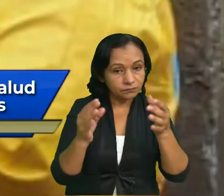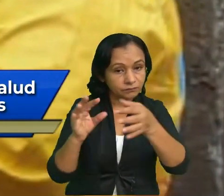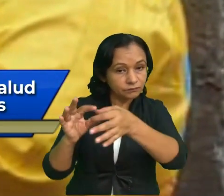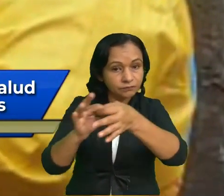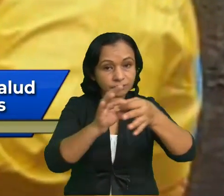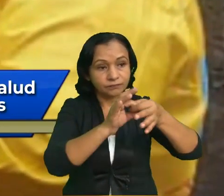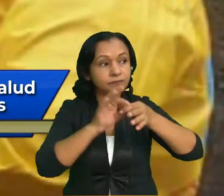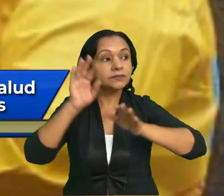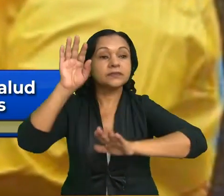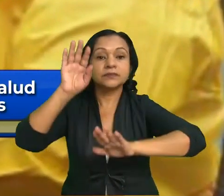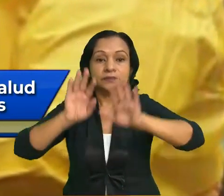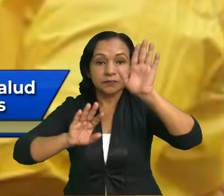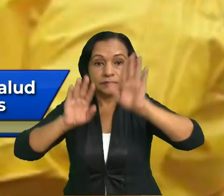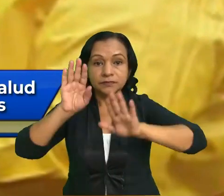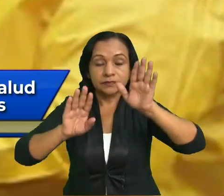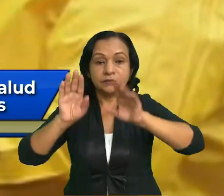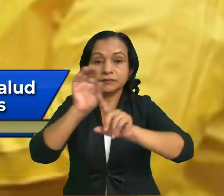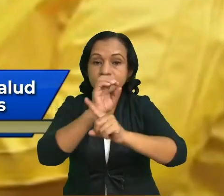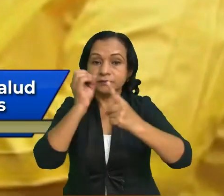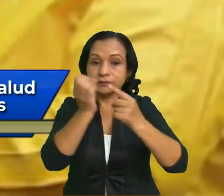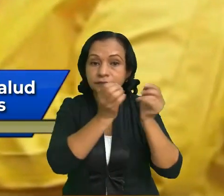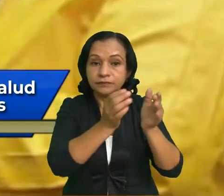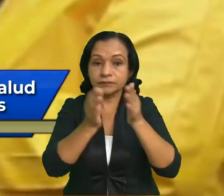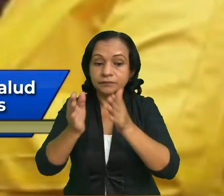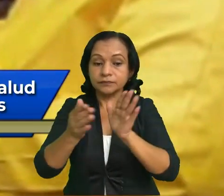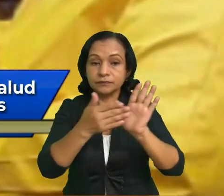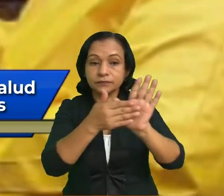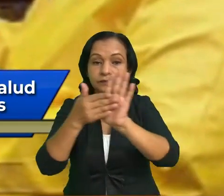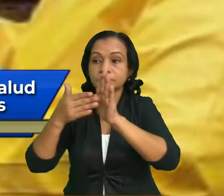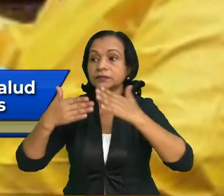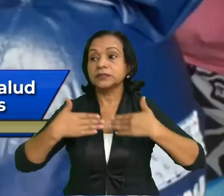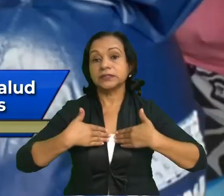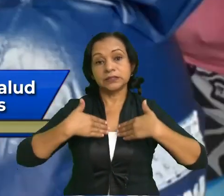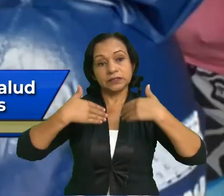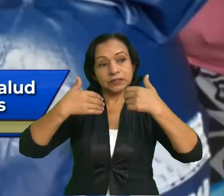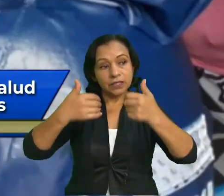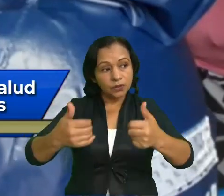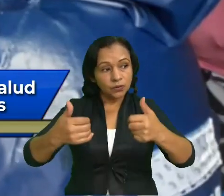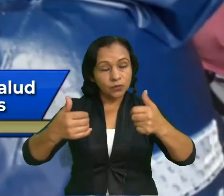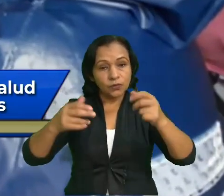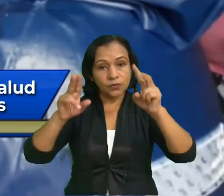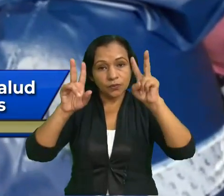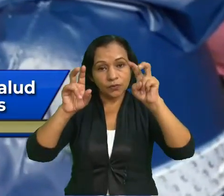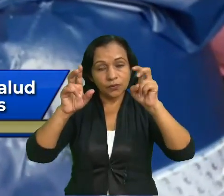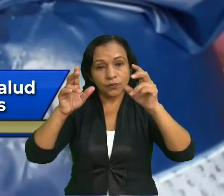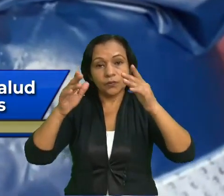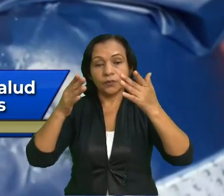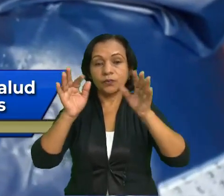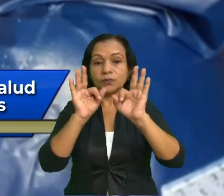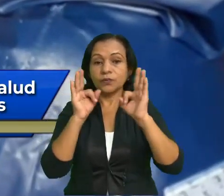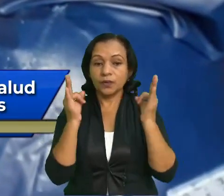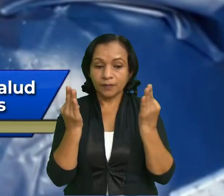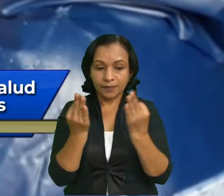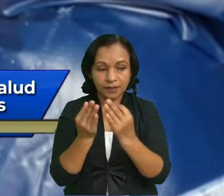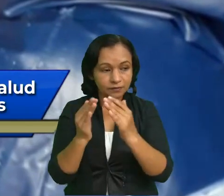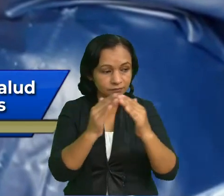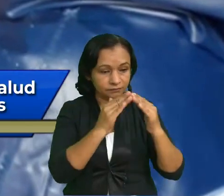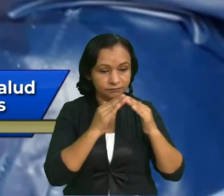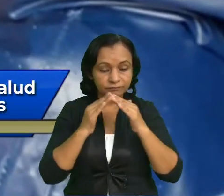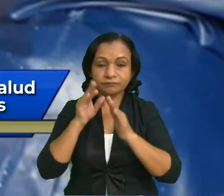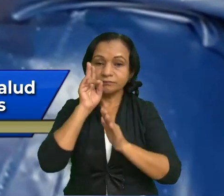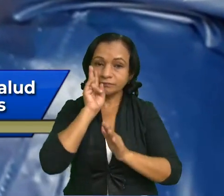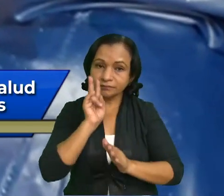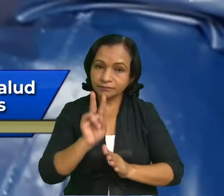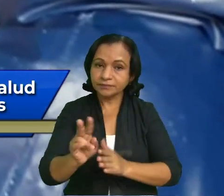la participación de la comunidad organizada dentro de nuestro modelo de salud de una base de nodo de la comunidad familiar y comunitaria entonces ahí vemos